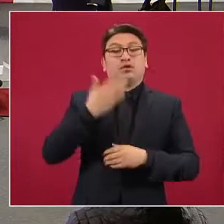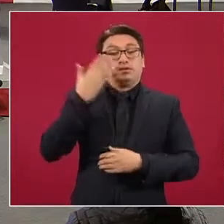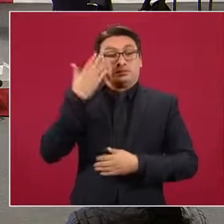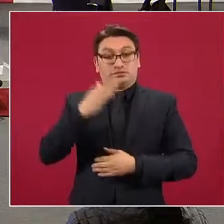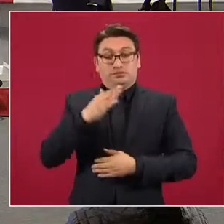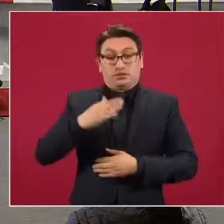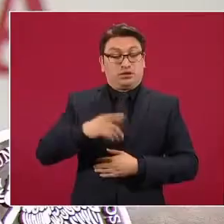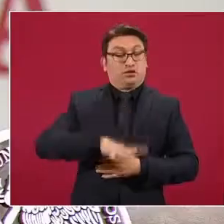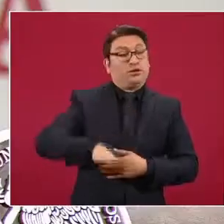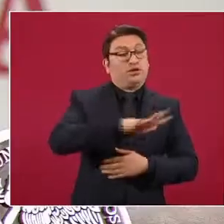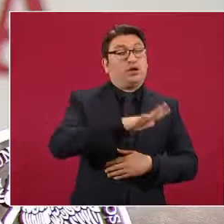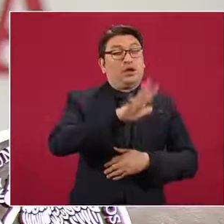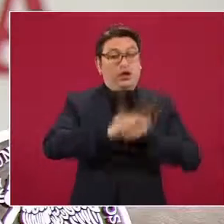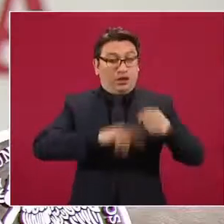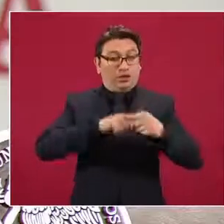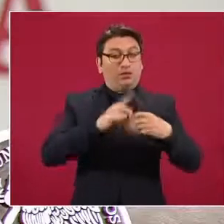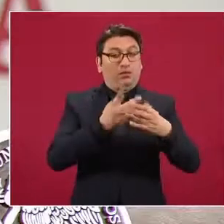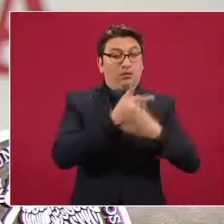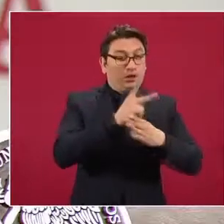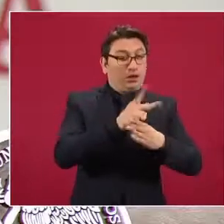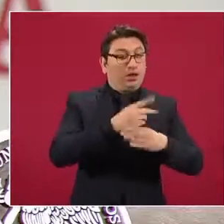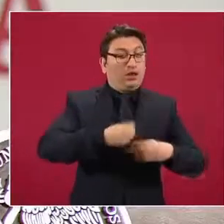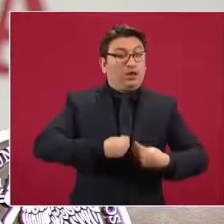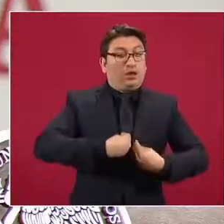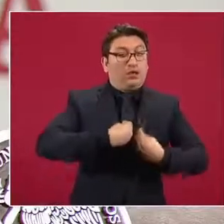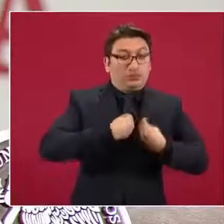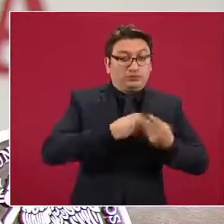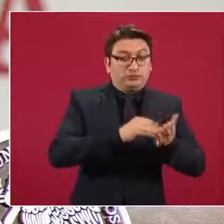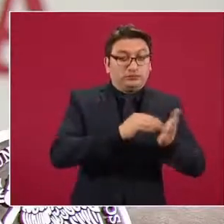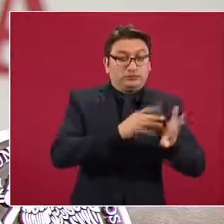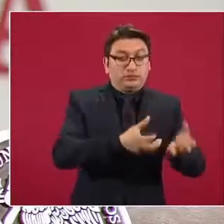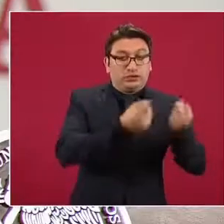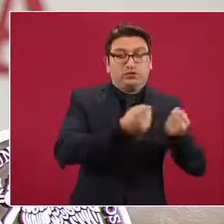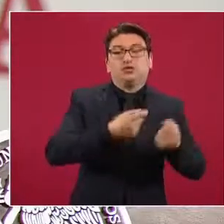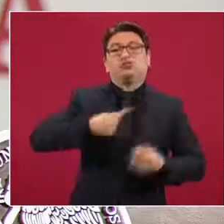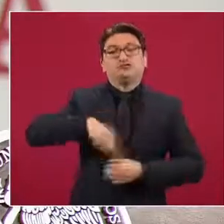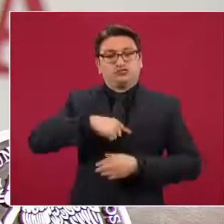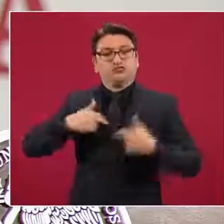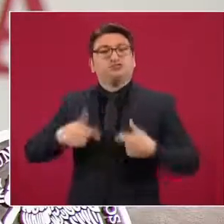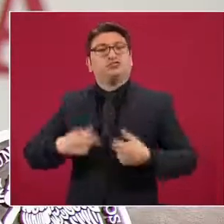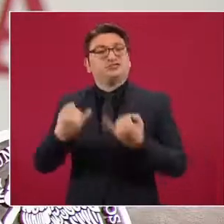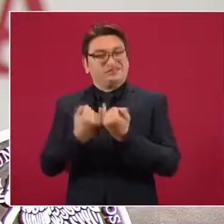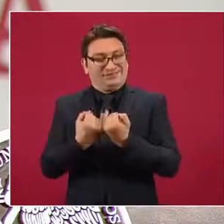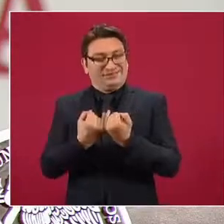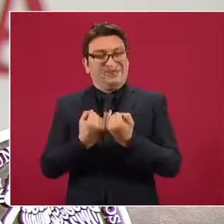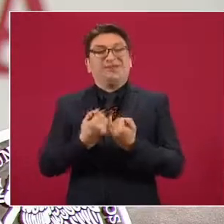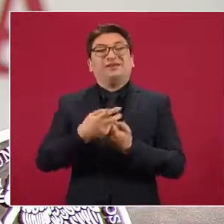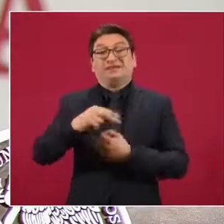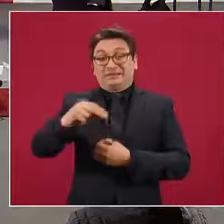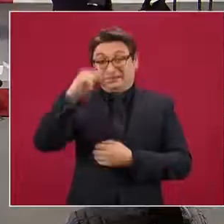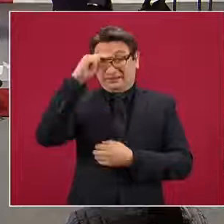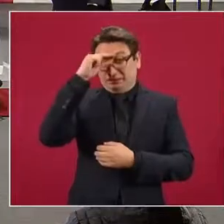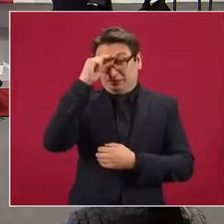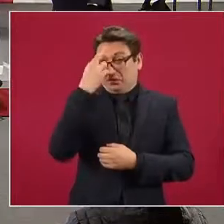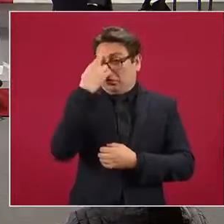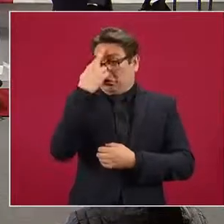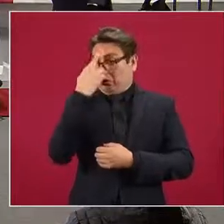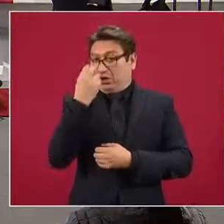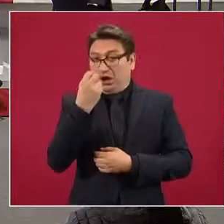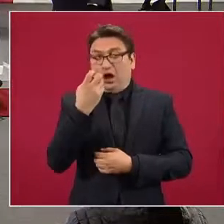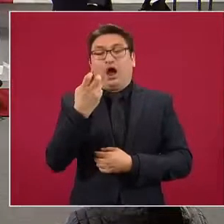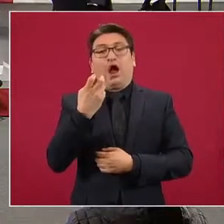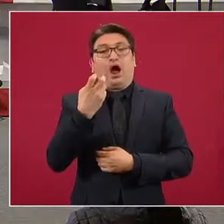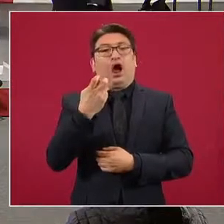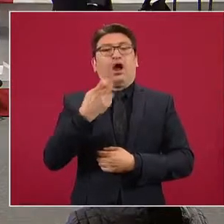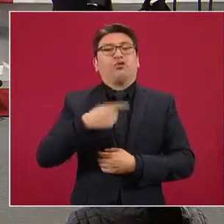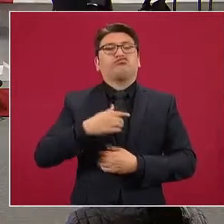las otras especies, sino por la de la nuestra. El intelecto y la razón no te otorgan privilegios